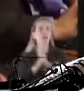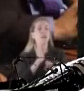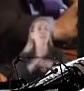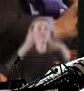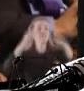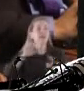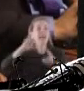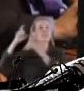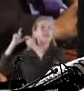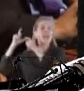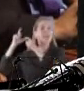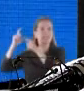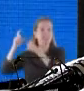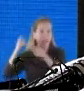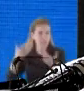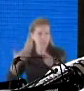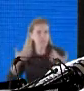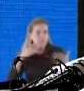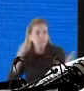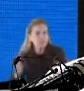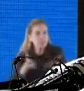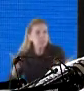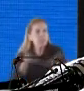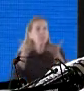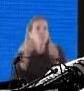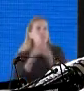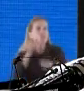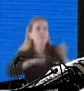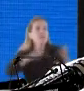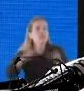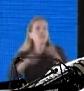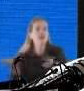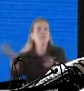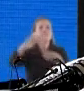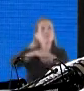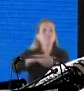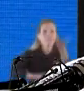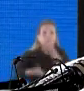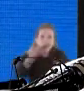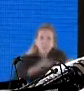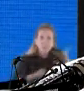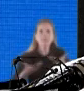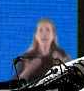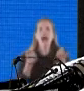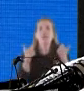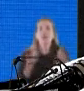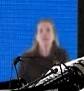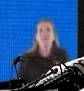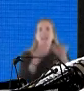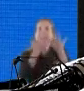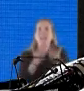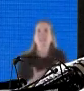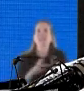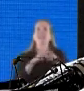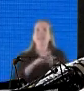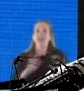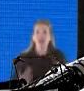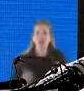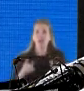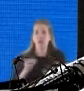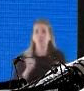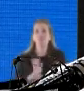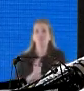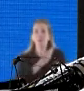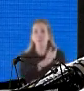digamos, un poco atrás, continentes como África, continentes como América Latina también tienen un conjunto